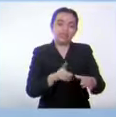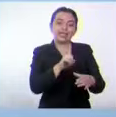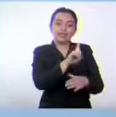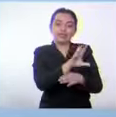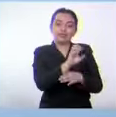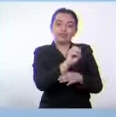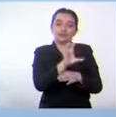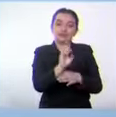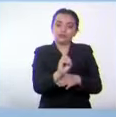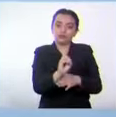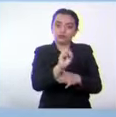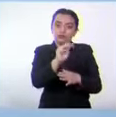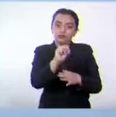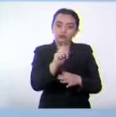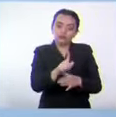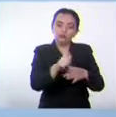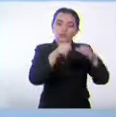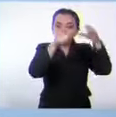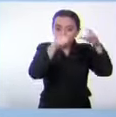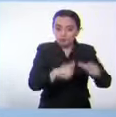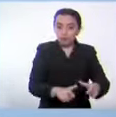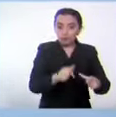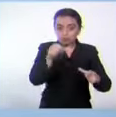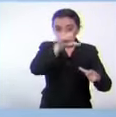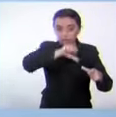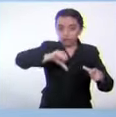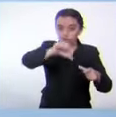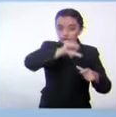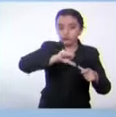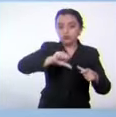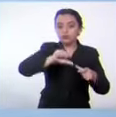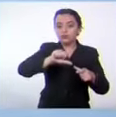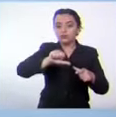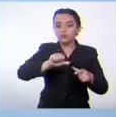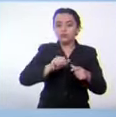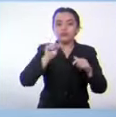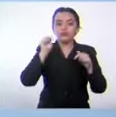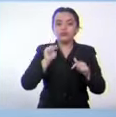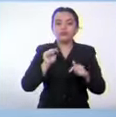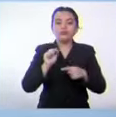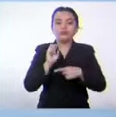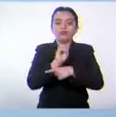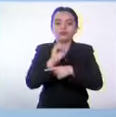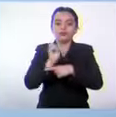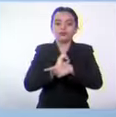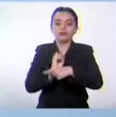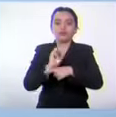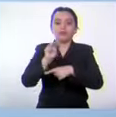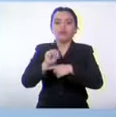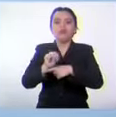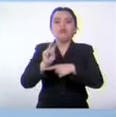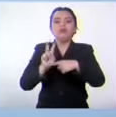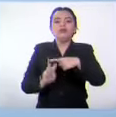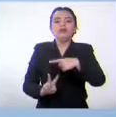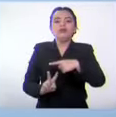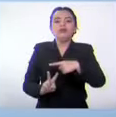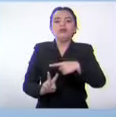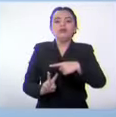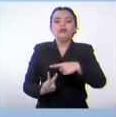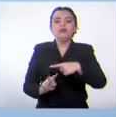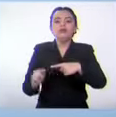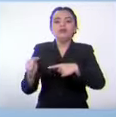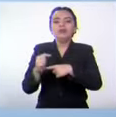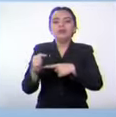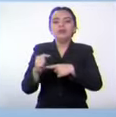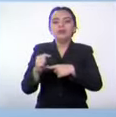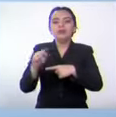de la siguiente expresión. El porcentaje masa sobre volumen es igual a la masa de